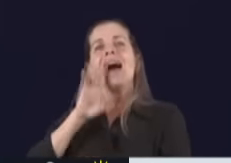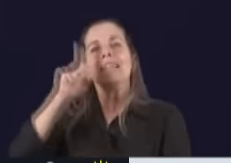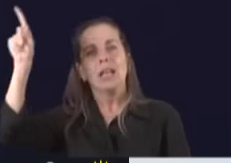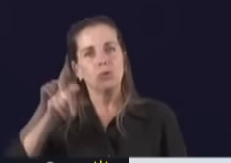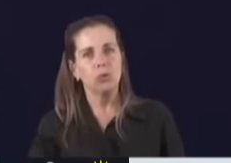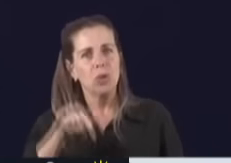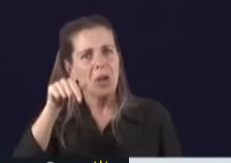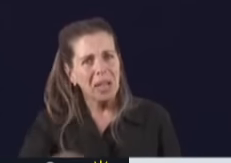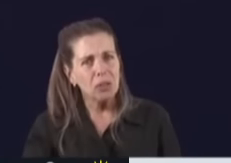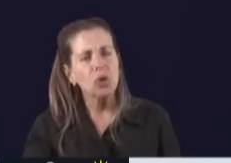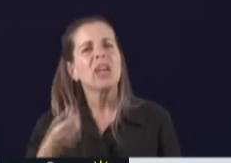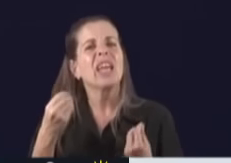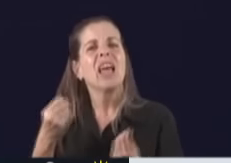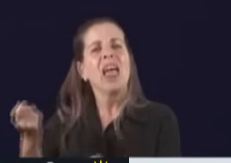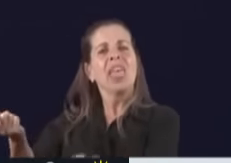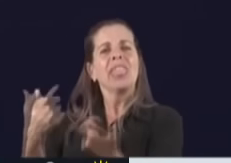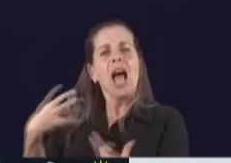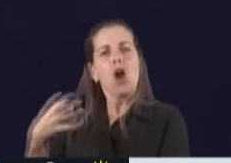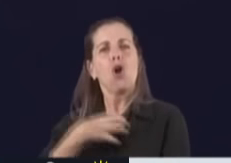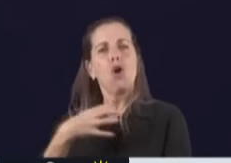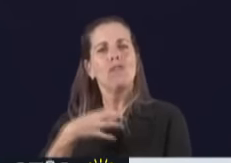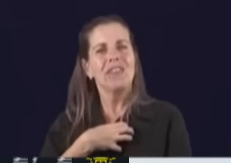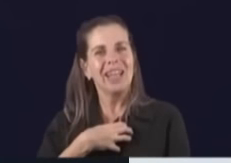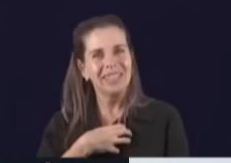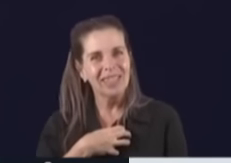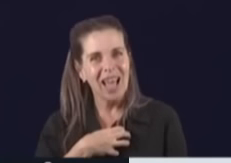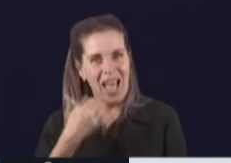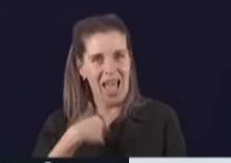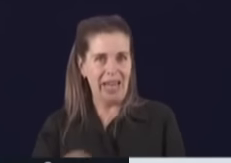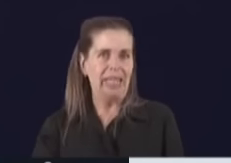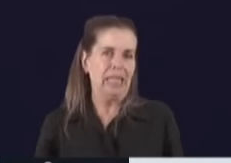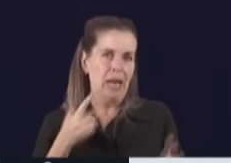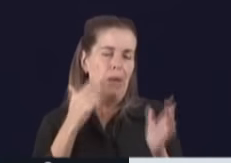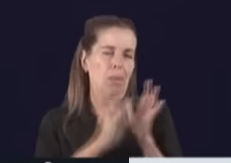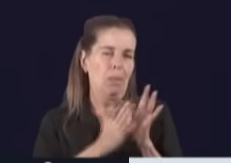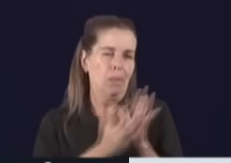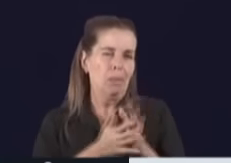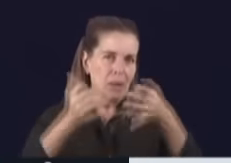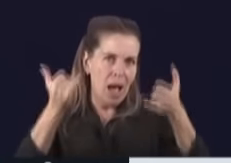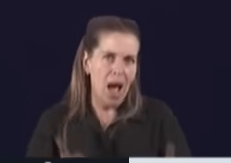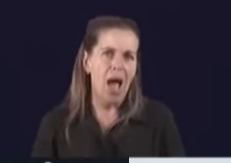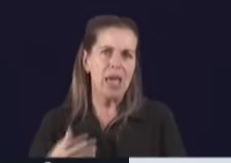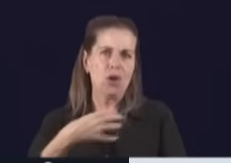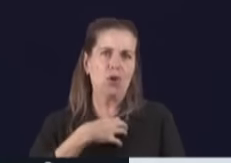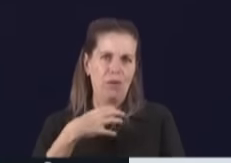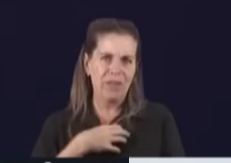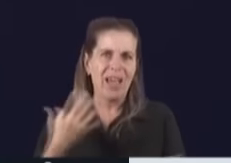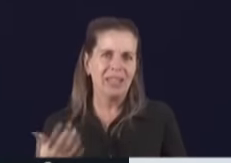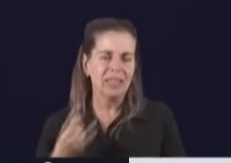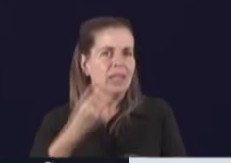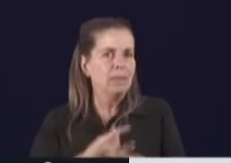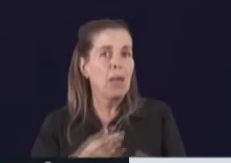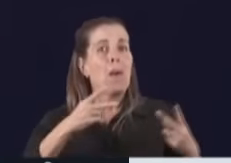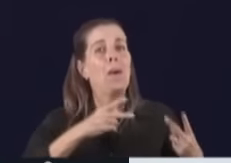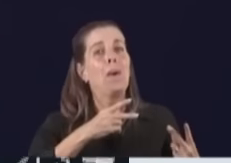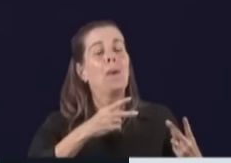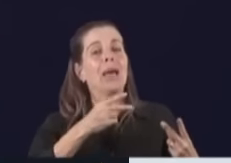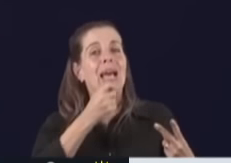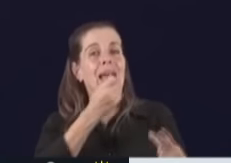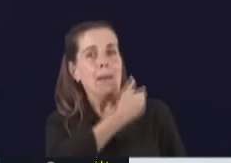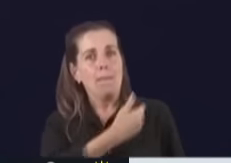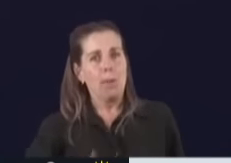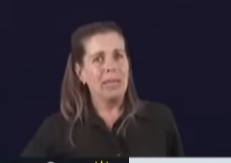símbolo de la confianza internacional que recuperó la Argentina en muy poco tiempo y el objetivo central de cada viaje que hace el presidente, que